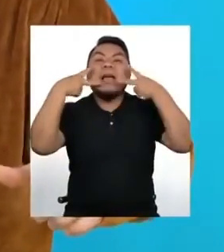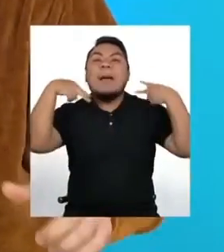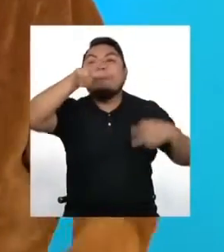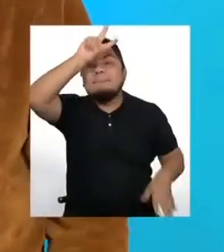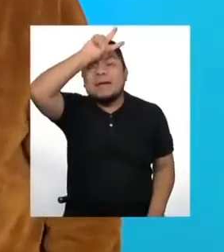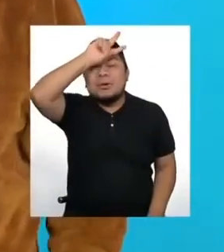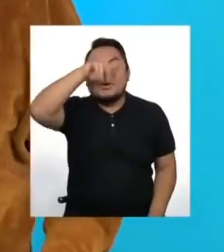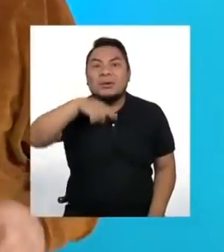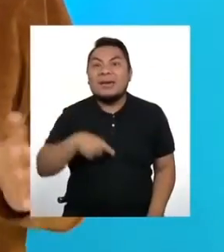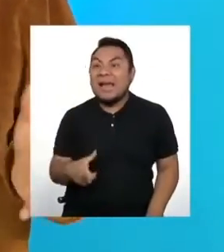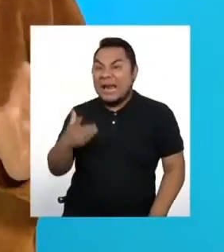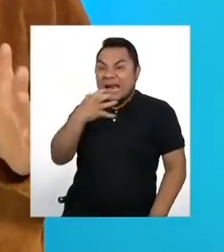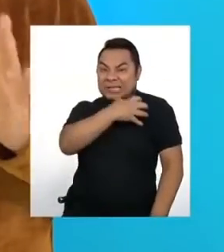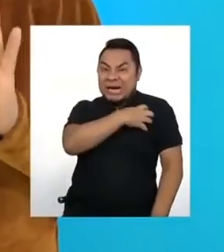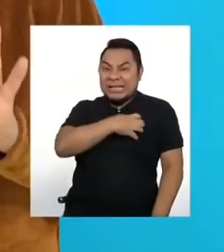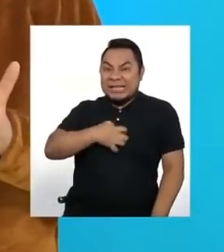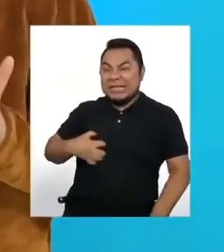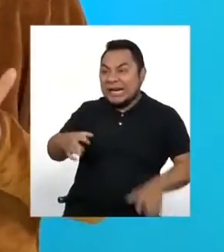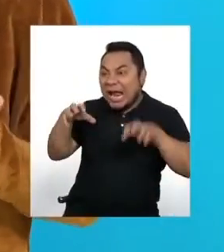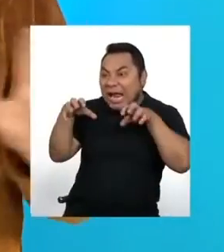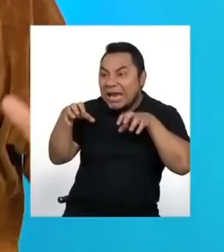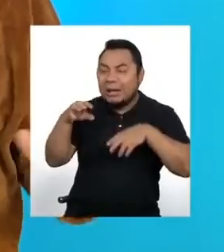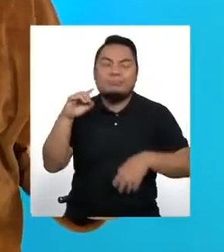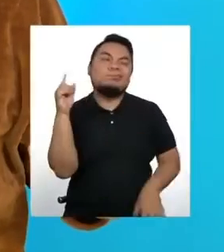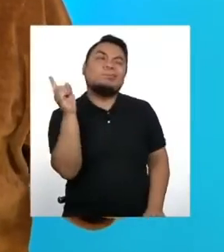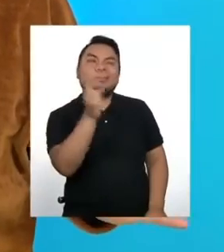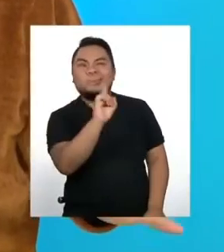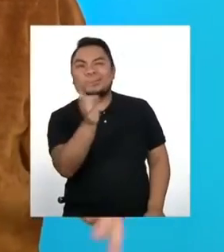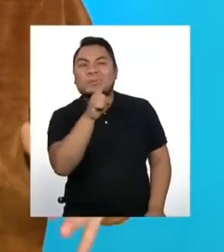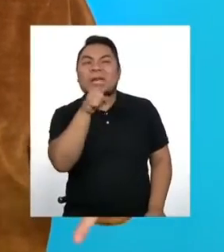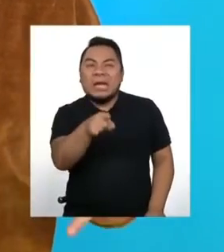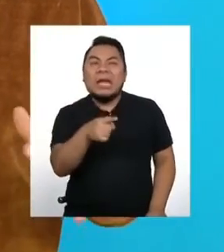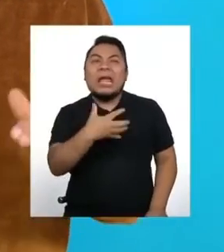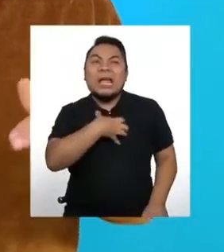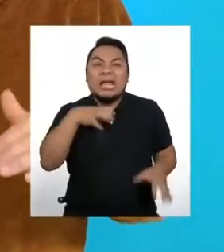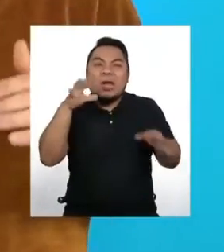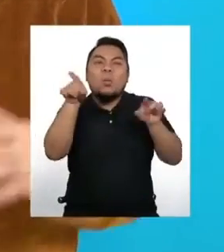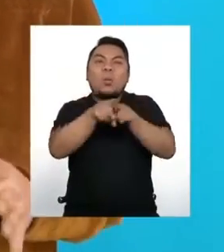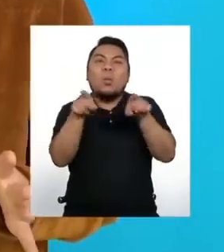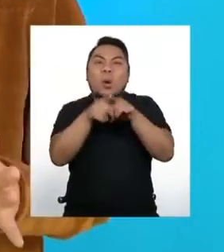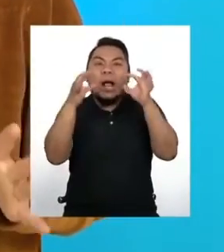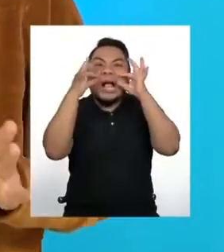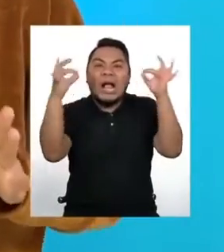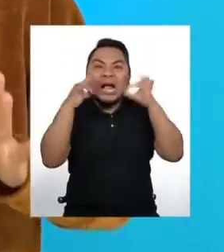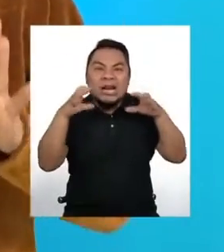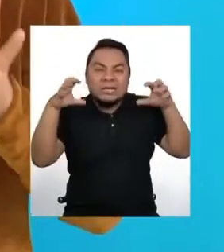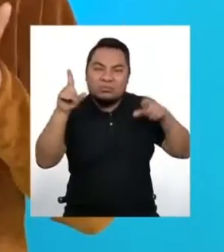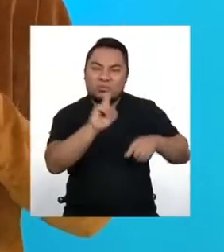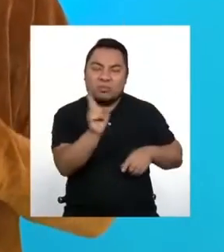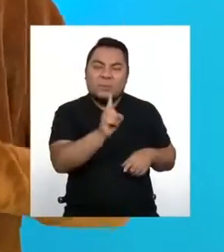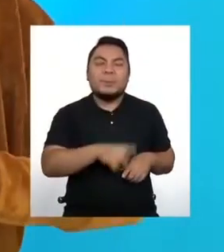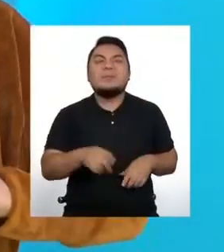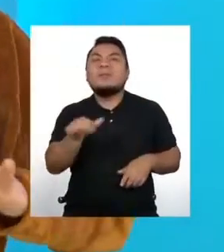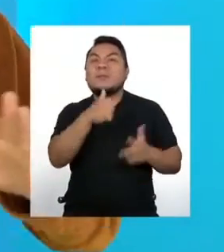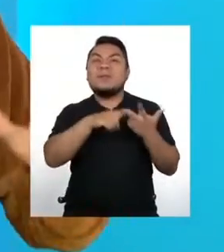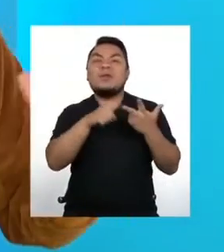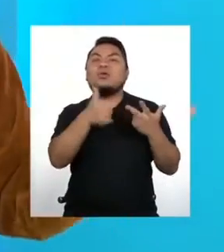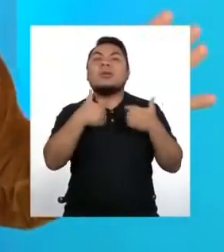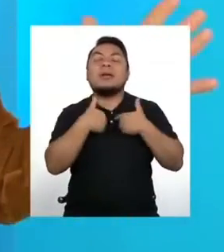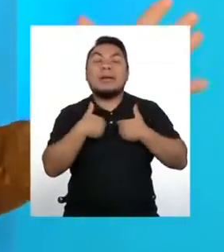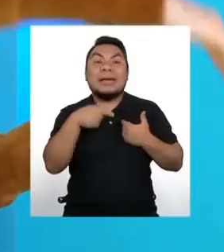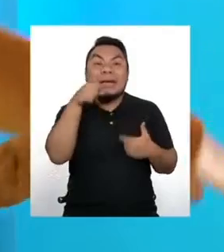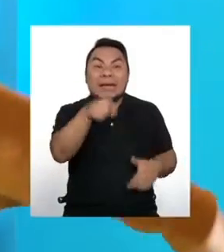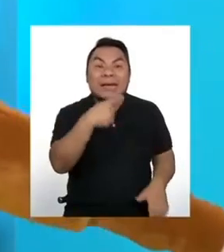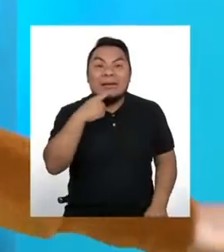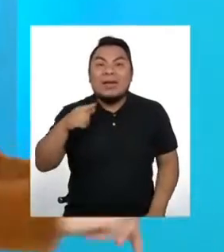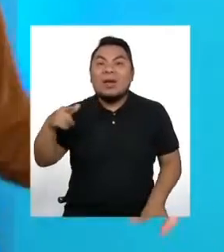poco a poco interiorizarlos. Es decir, saber cómo son, para qué sirven y cuál es su función durante